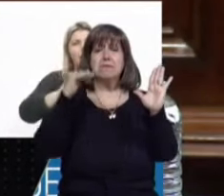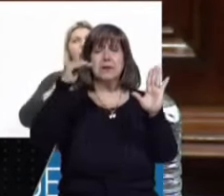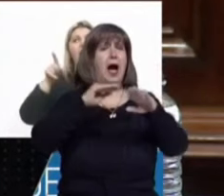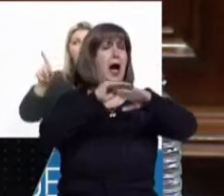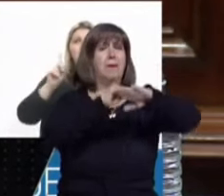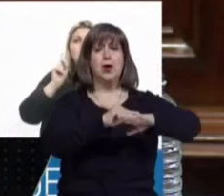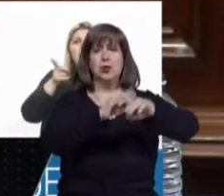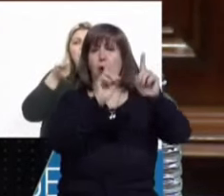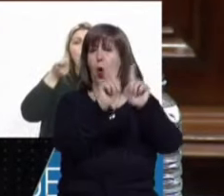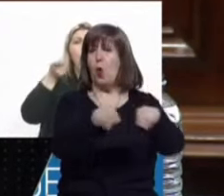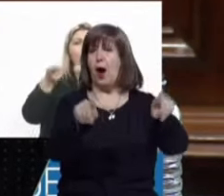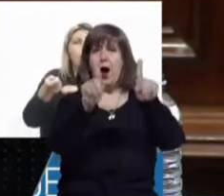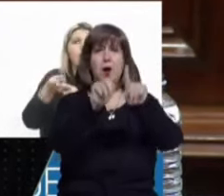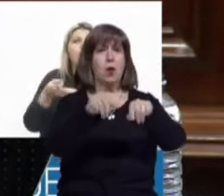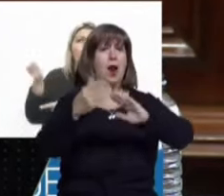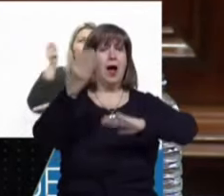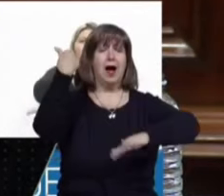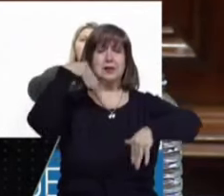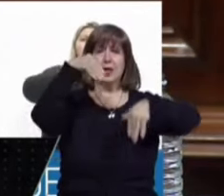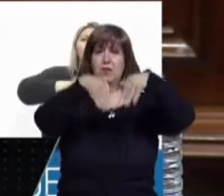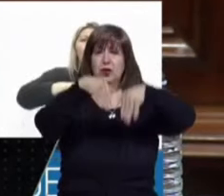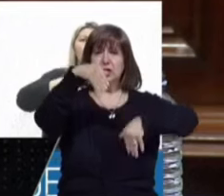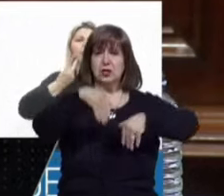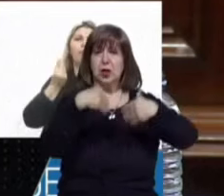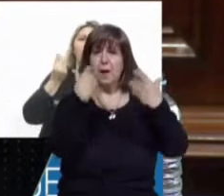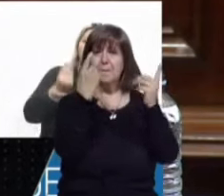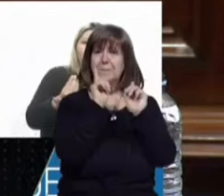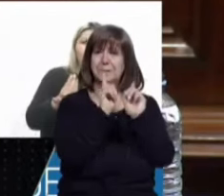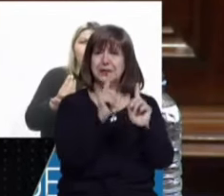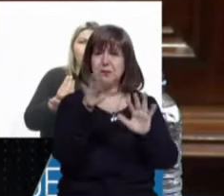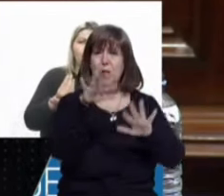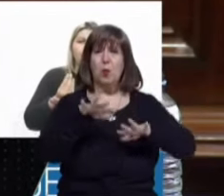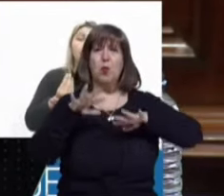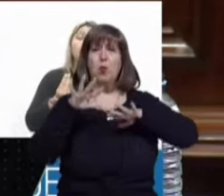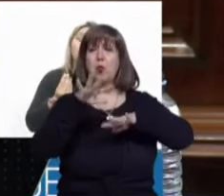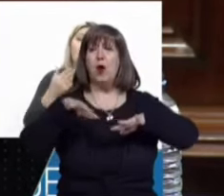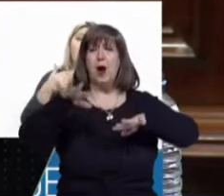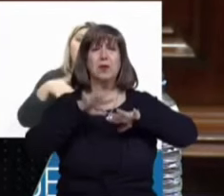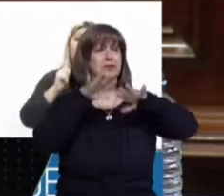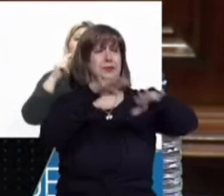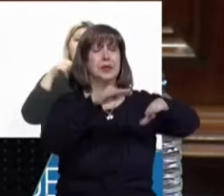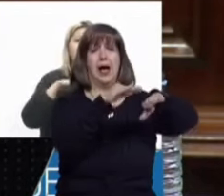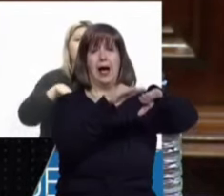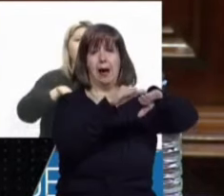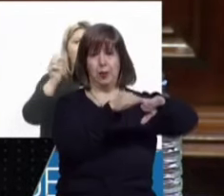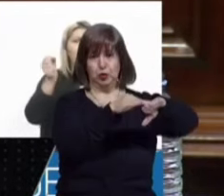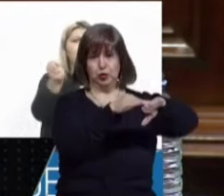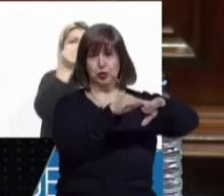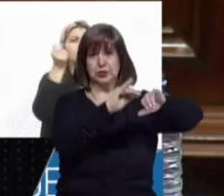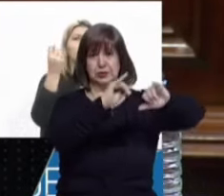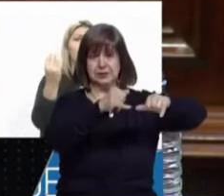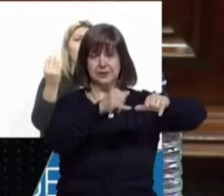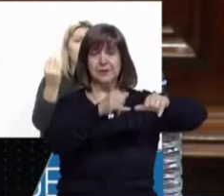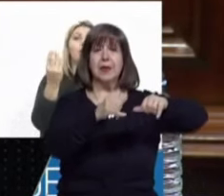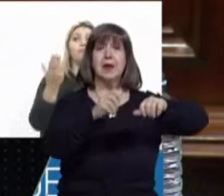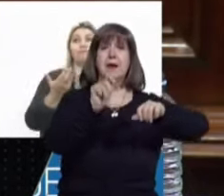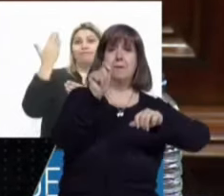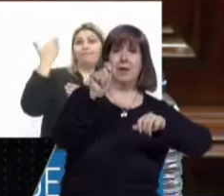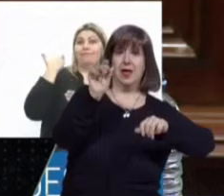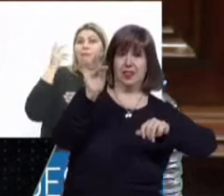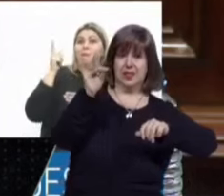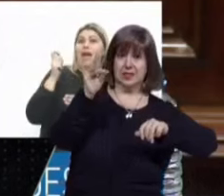apoyo que tenía al momento de asumir la gestión. Y tal vez el dato más relevante es que en